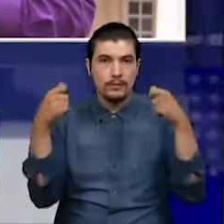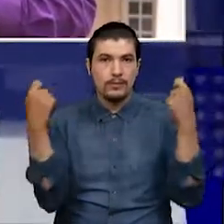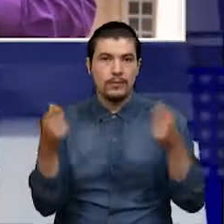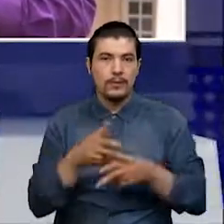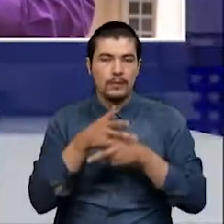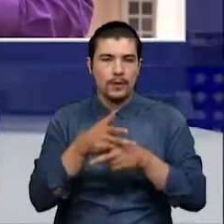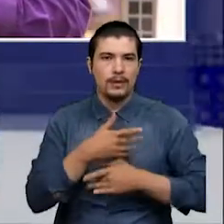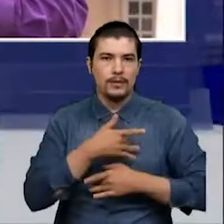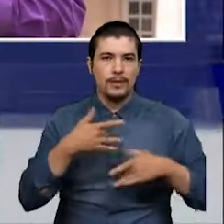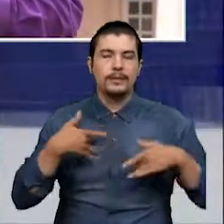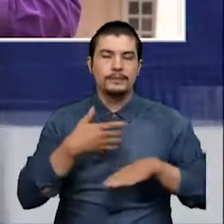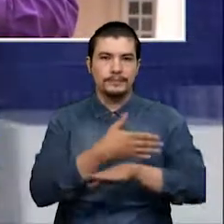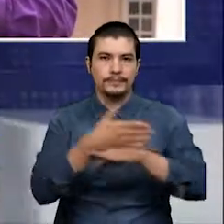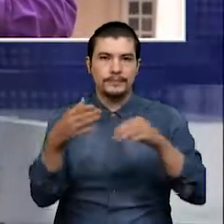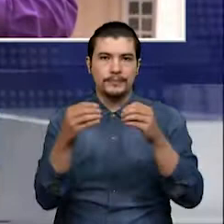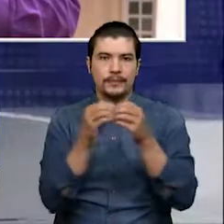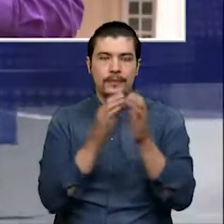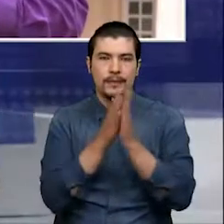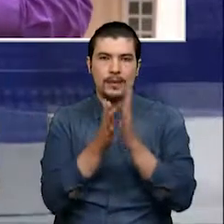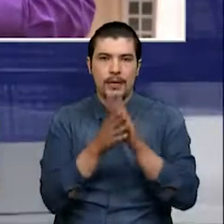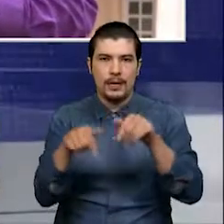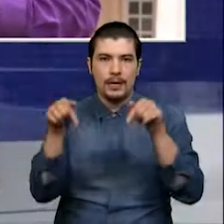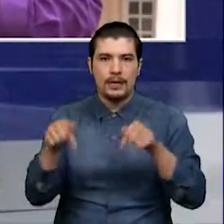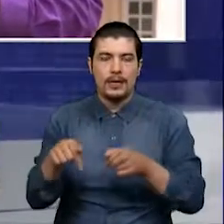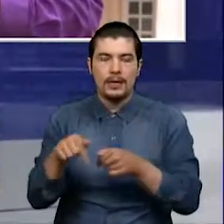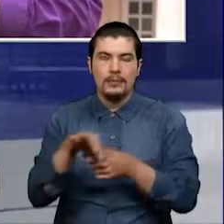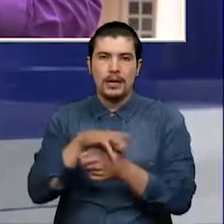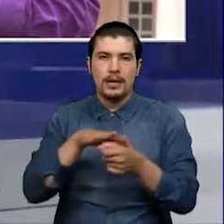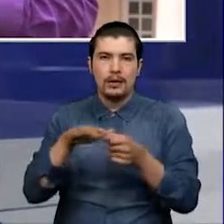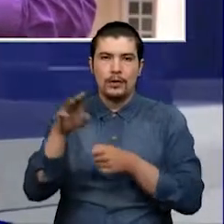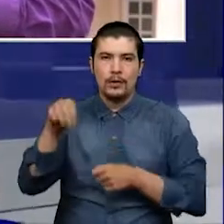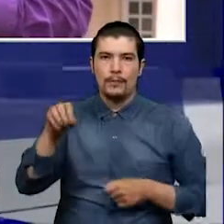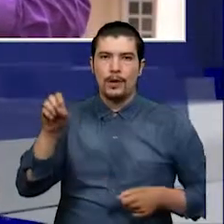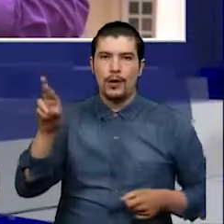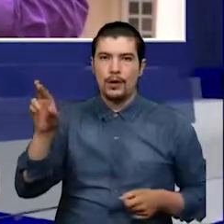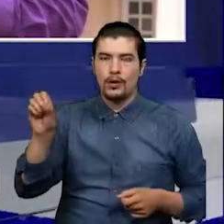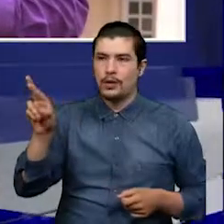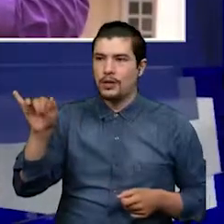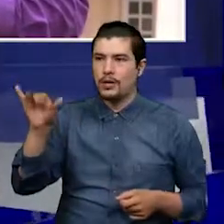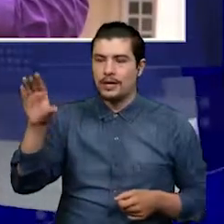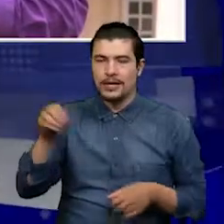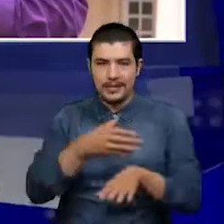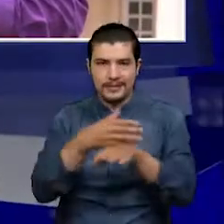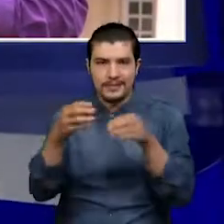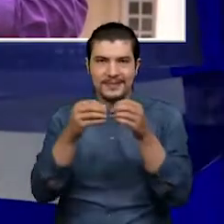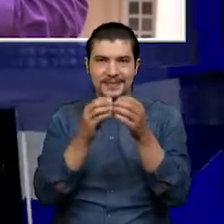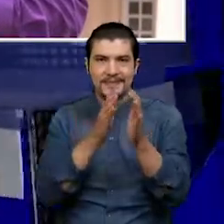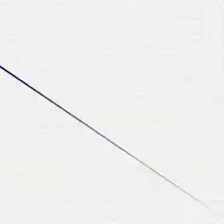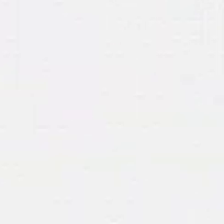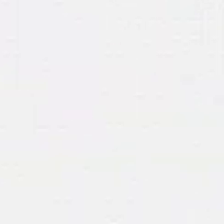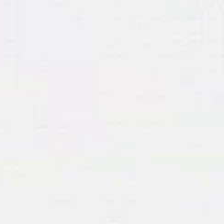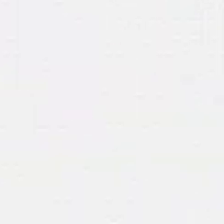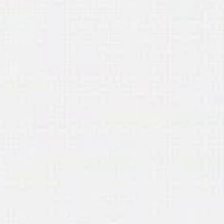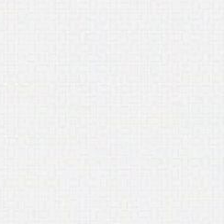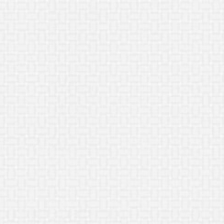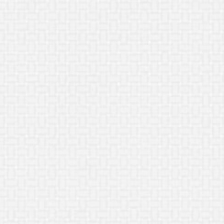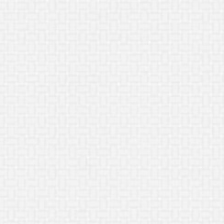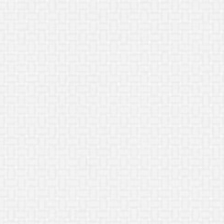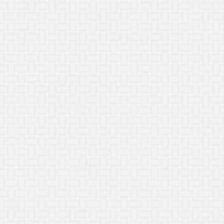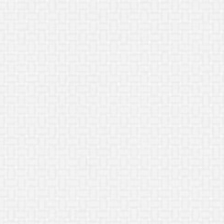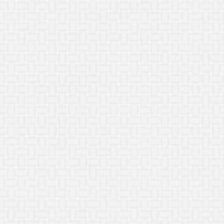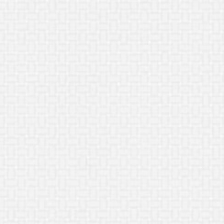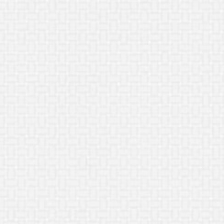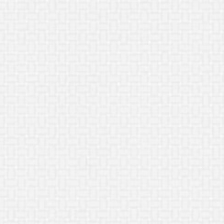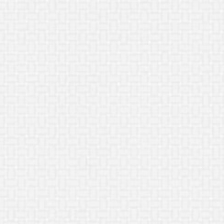información que estamos demoró rico en la capital santandereana continúan ustedes en este canal tro